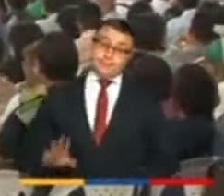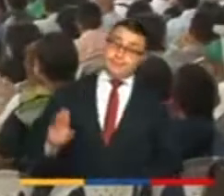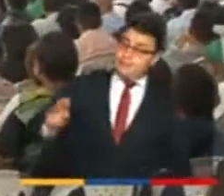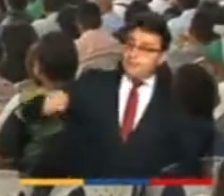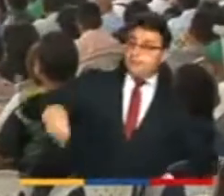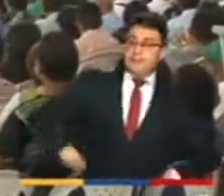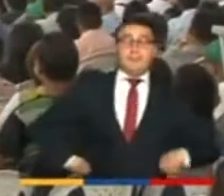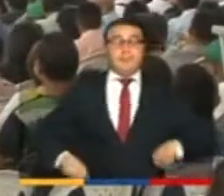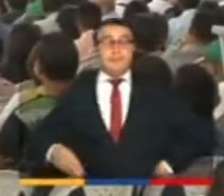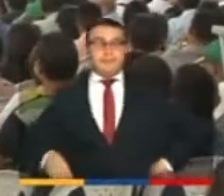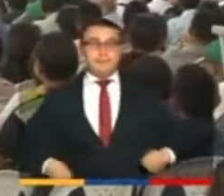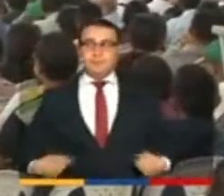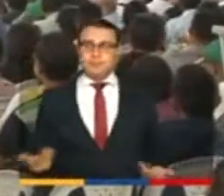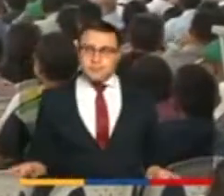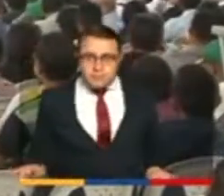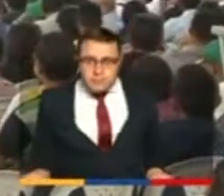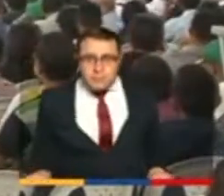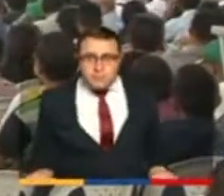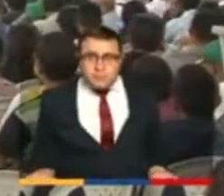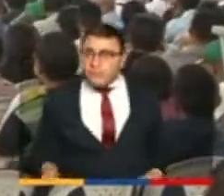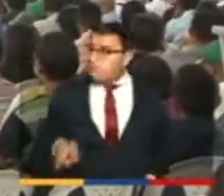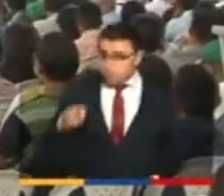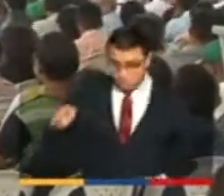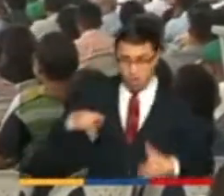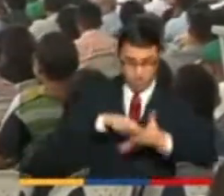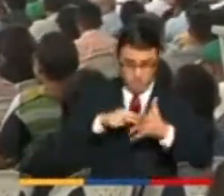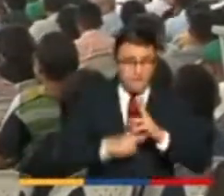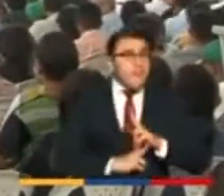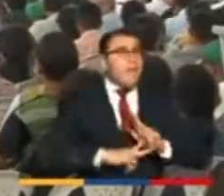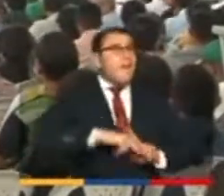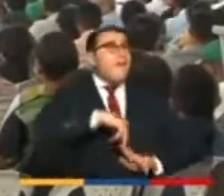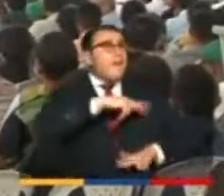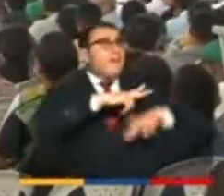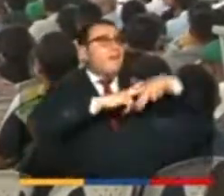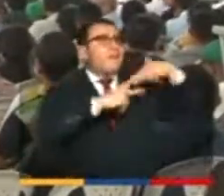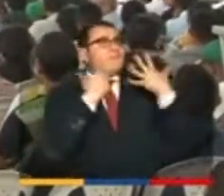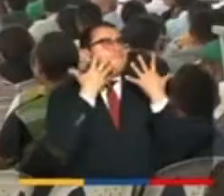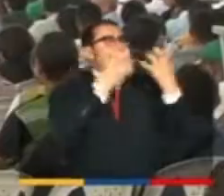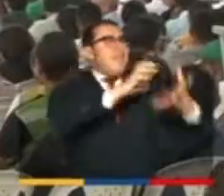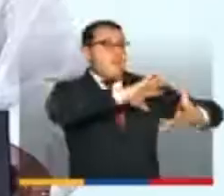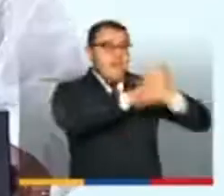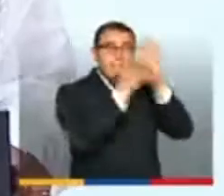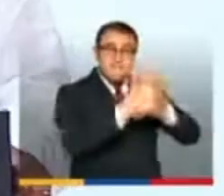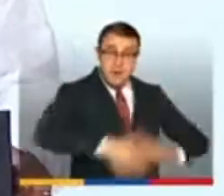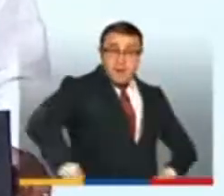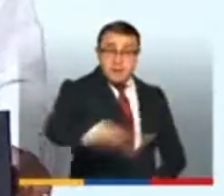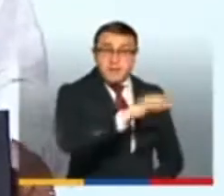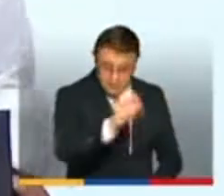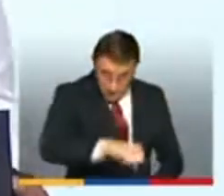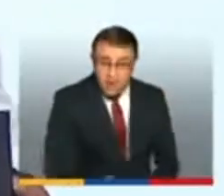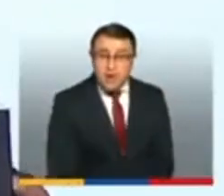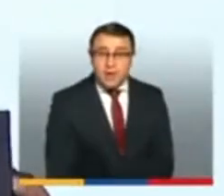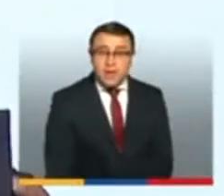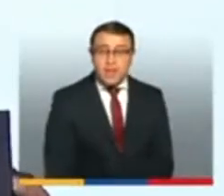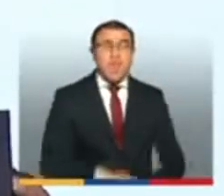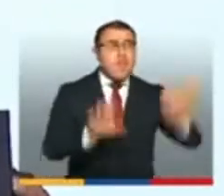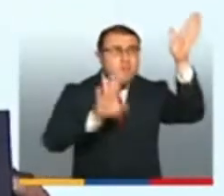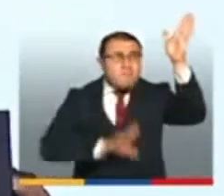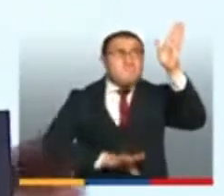Y así vamos a construir La Paz Así vamos a construir la prosperidad